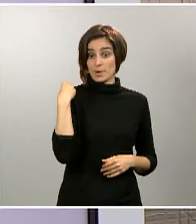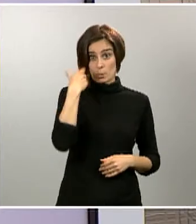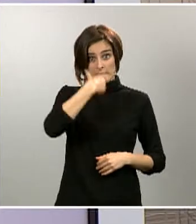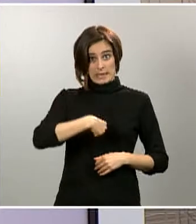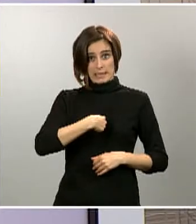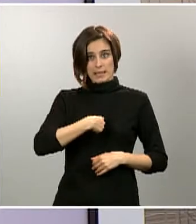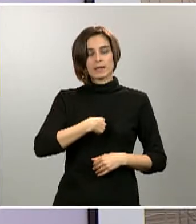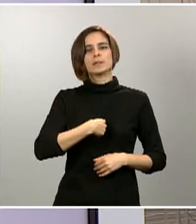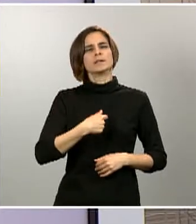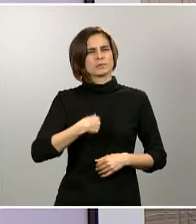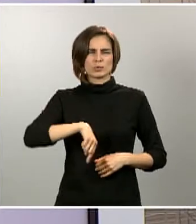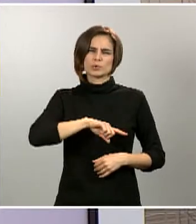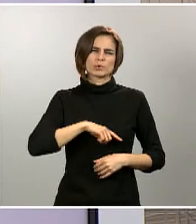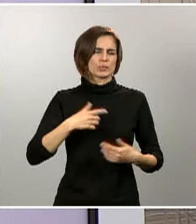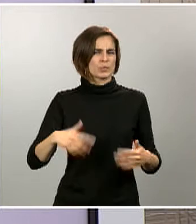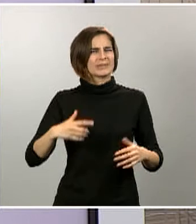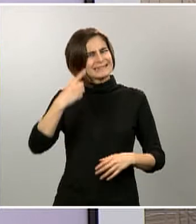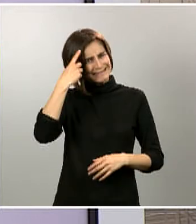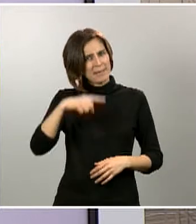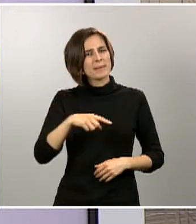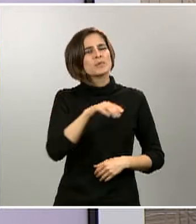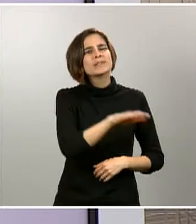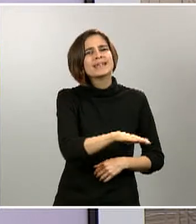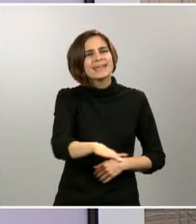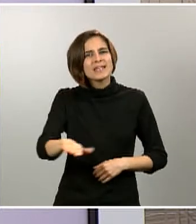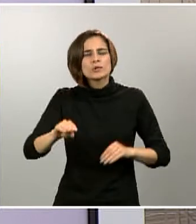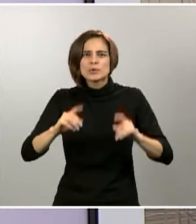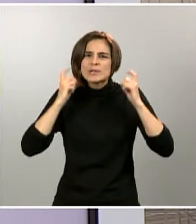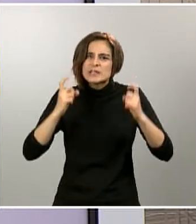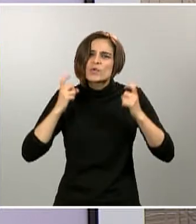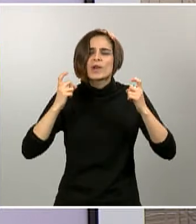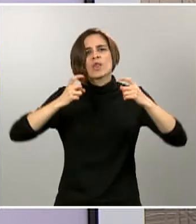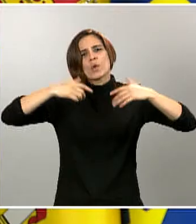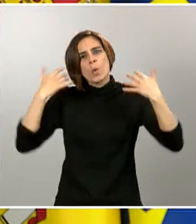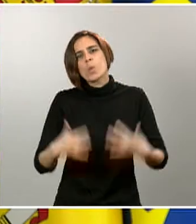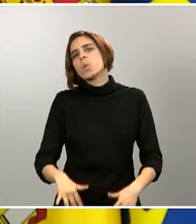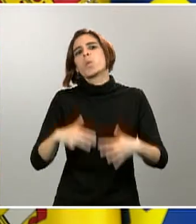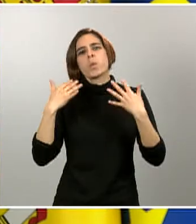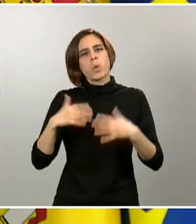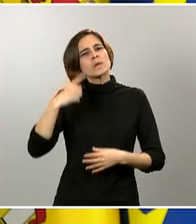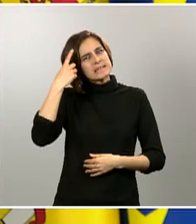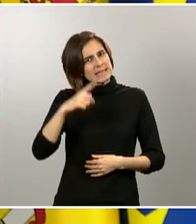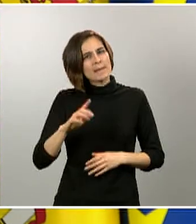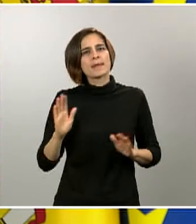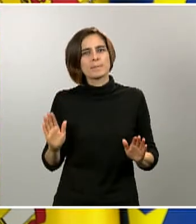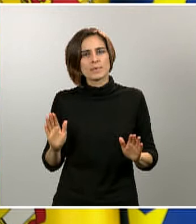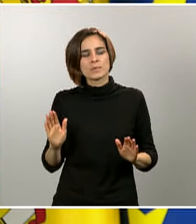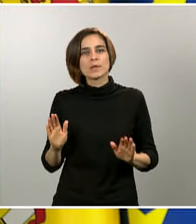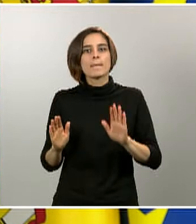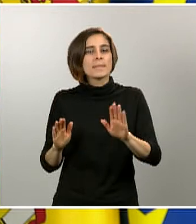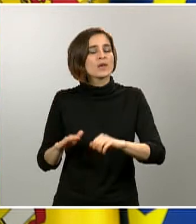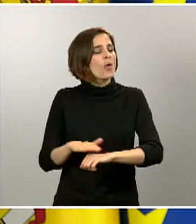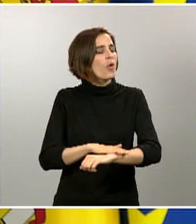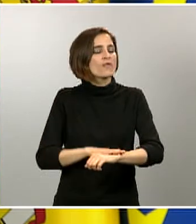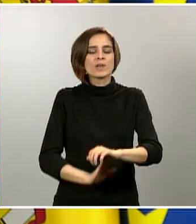que se está pidiendo a los niños y a las niñas, muy conscientes, pero el Gobierno va a seguir actuando con máxima cautela y prudencia. En